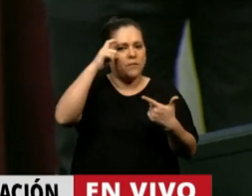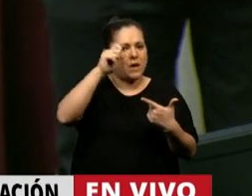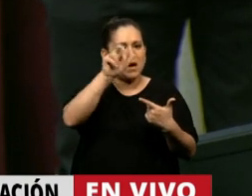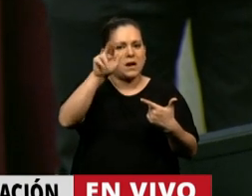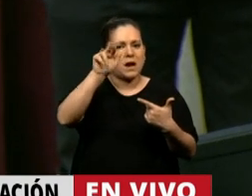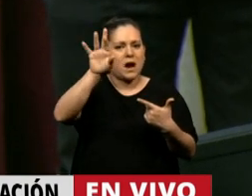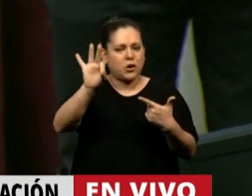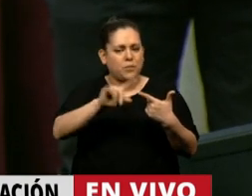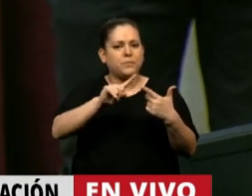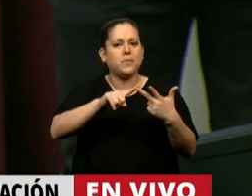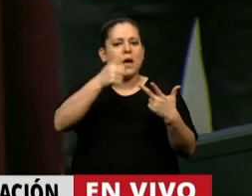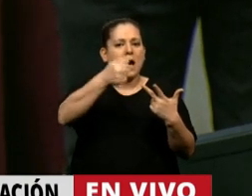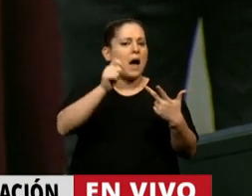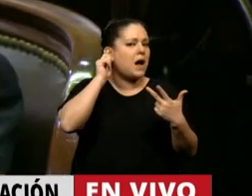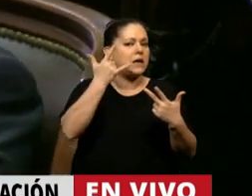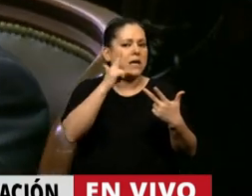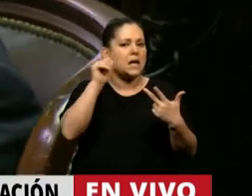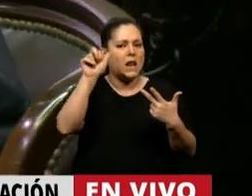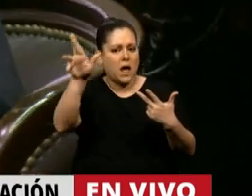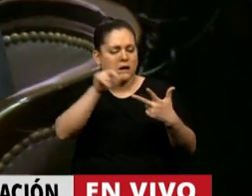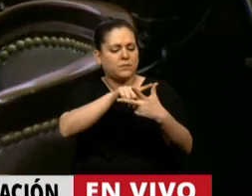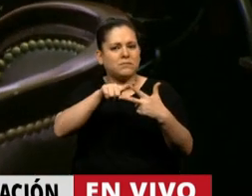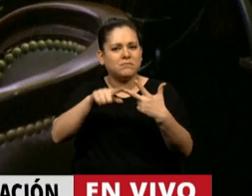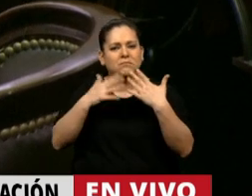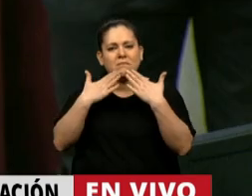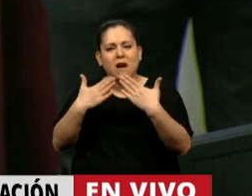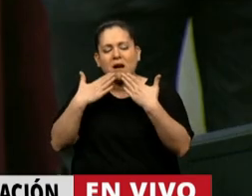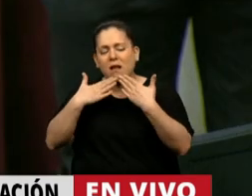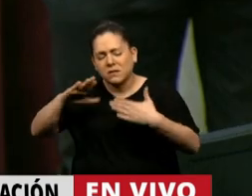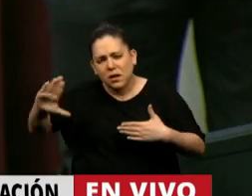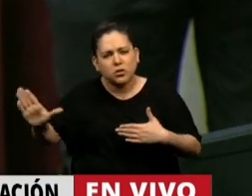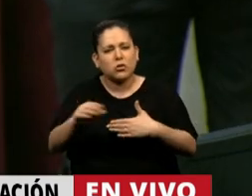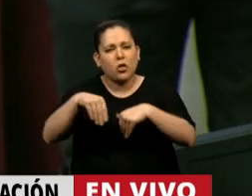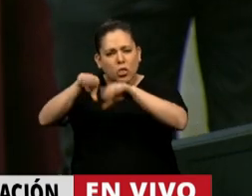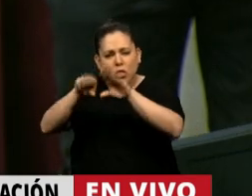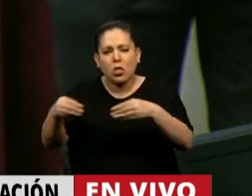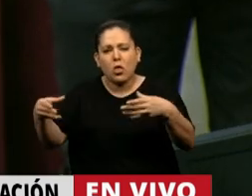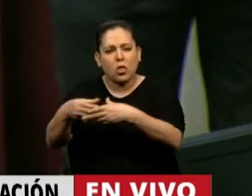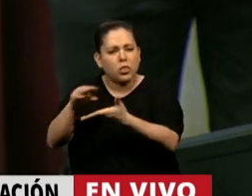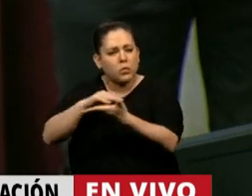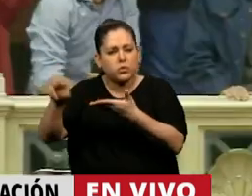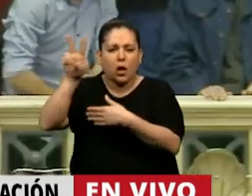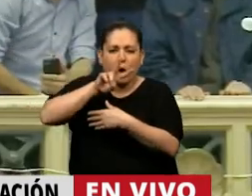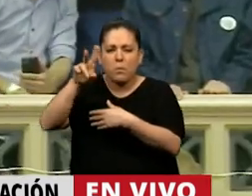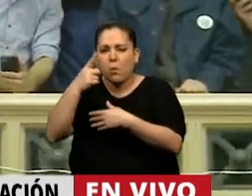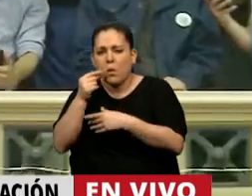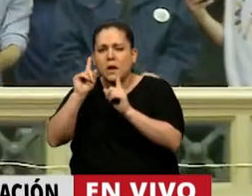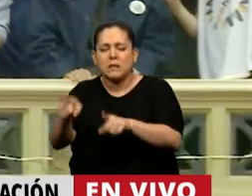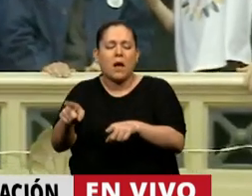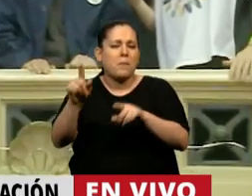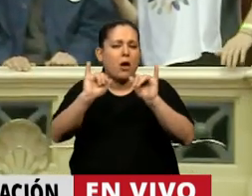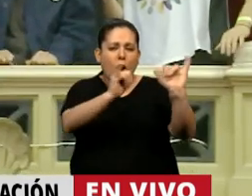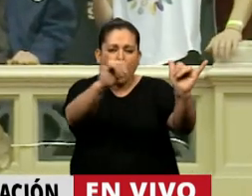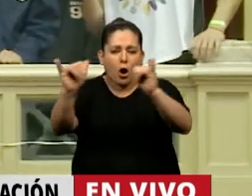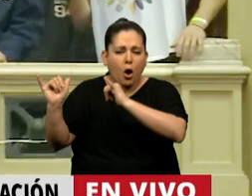diputada avilar a todos los diputados y diputadas que trabajaron en este tema pero sobre todo a todos esos chicos